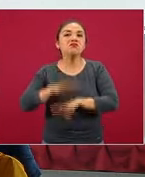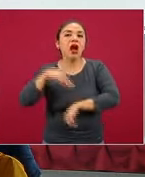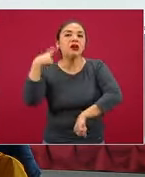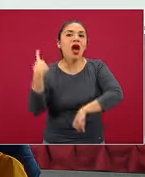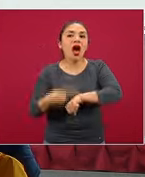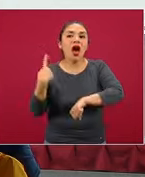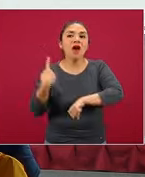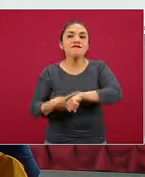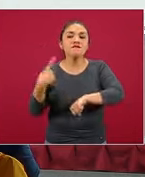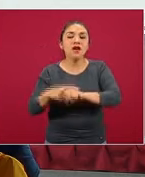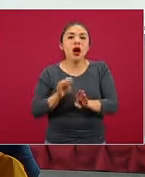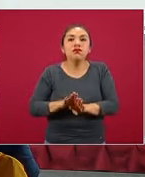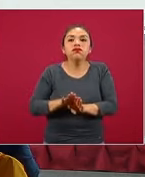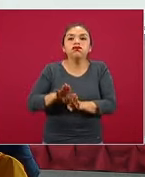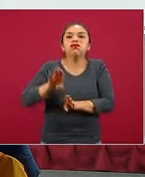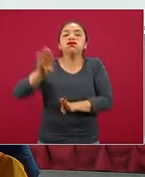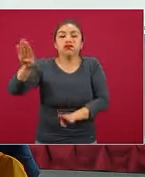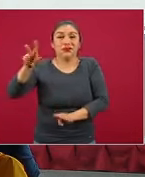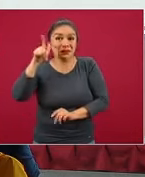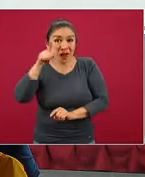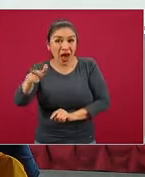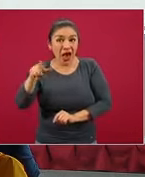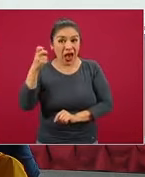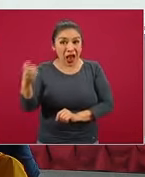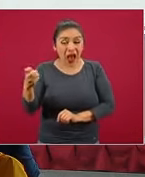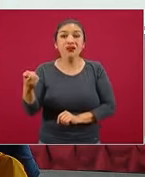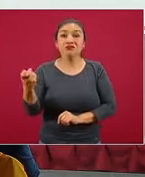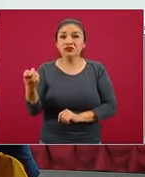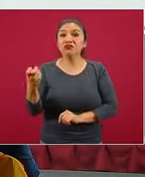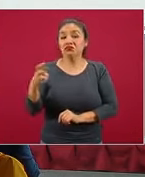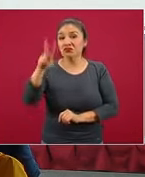con su pico epidémico, el cual, si bien es cierto,